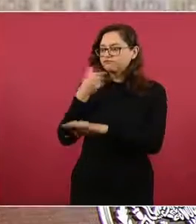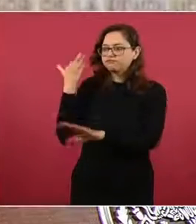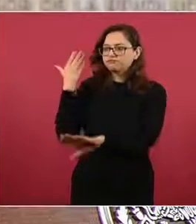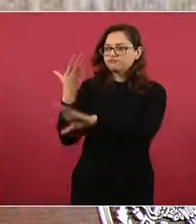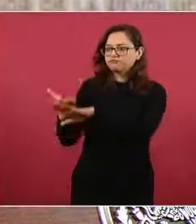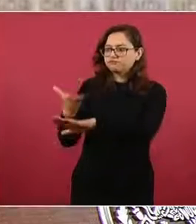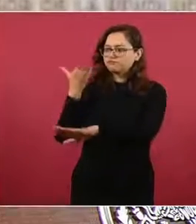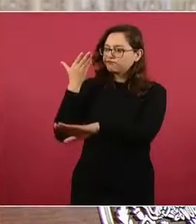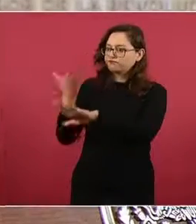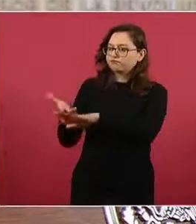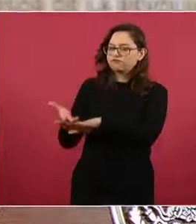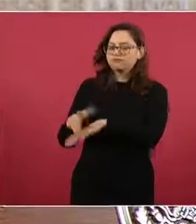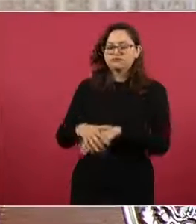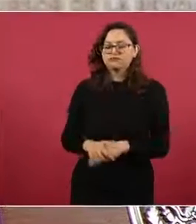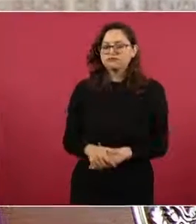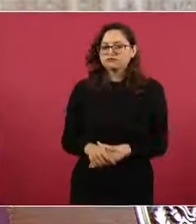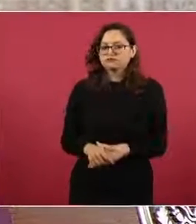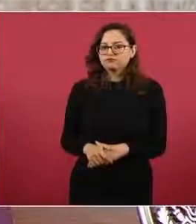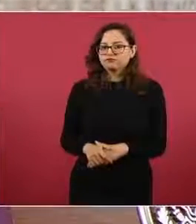¿Por qué?